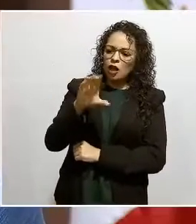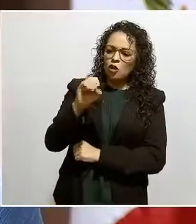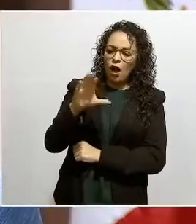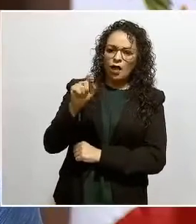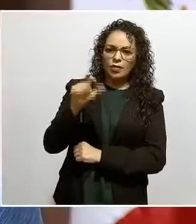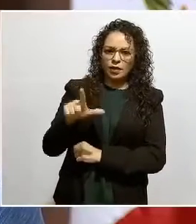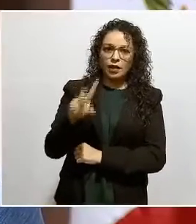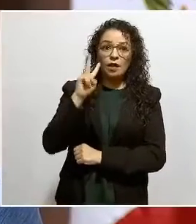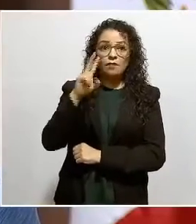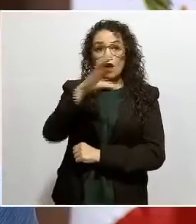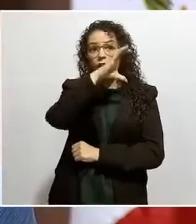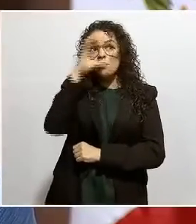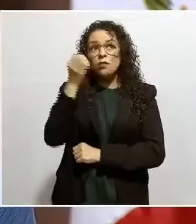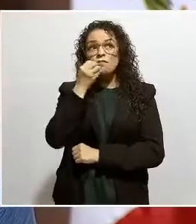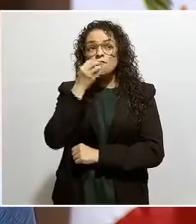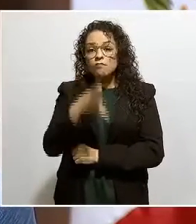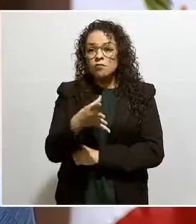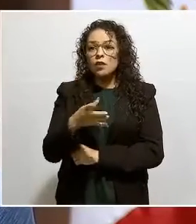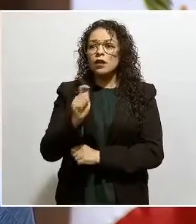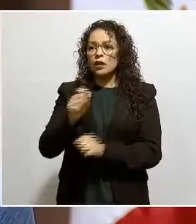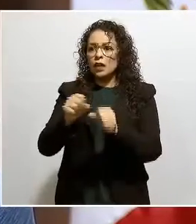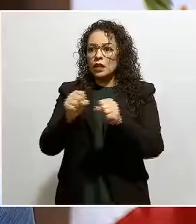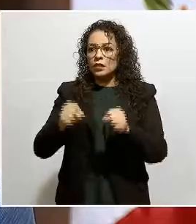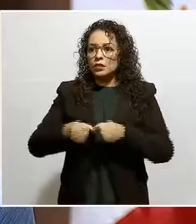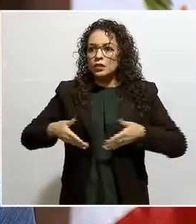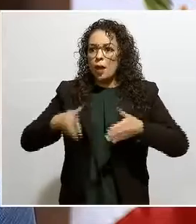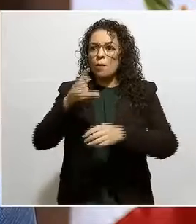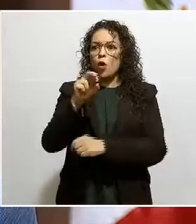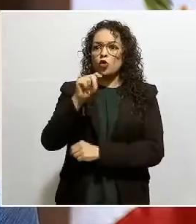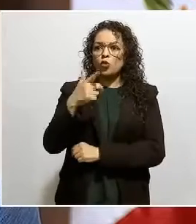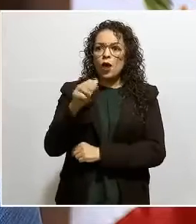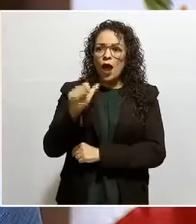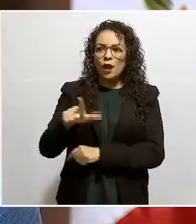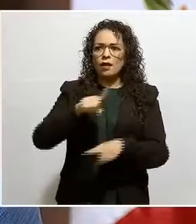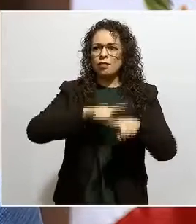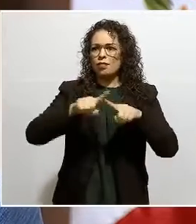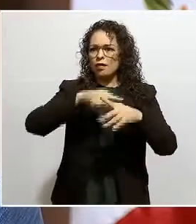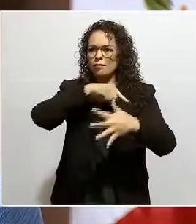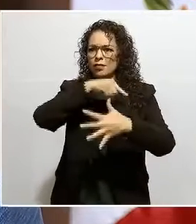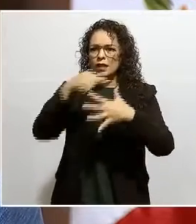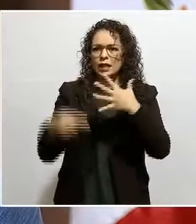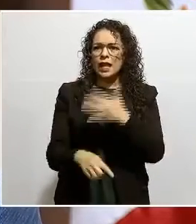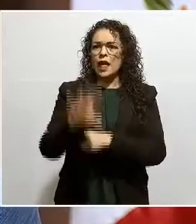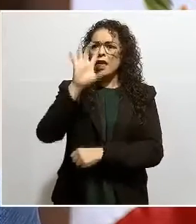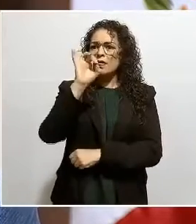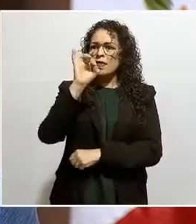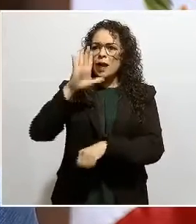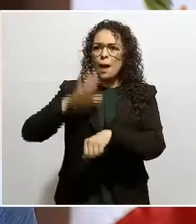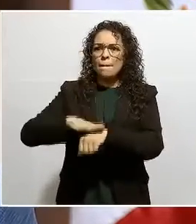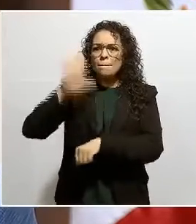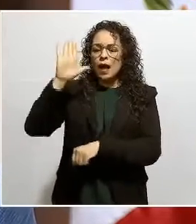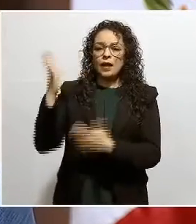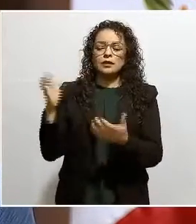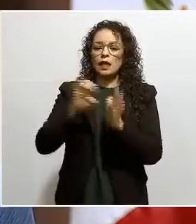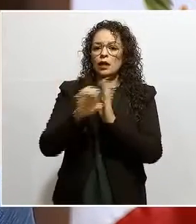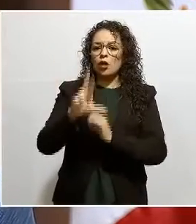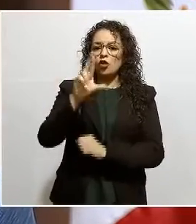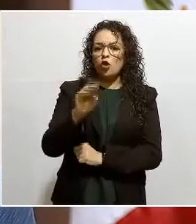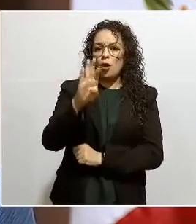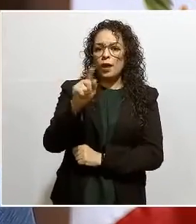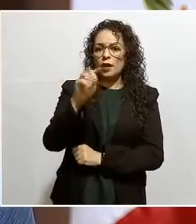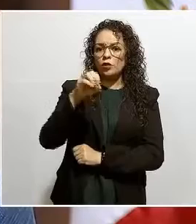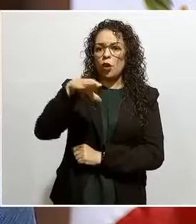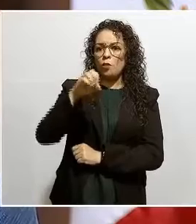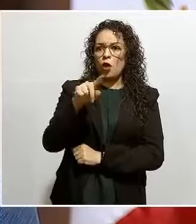de fotografías: Salas Portugal, Manuel Álvarez Bravo o Berenice Colco, más de 30 Roberto Montenegro, un